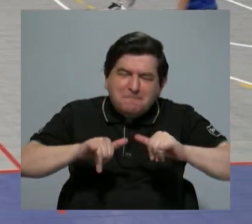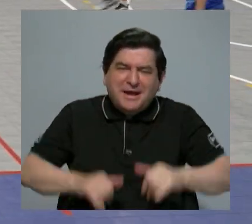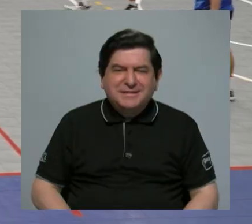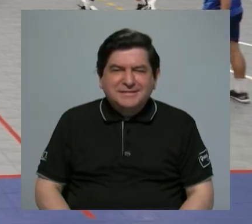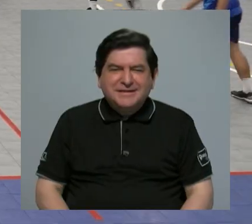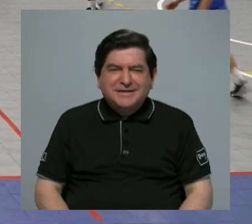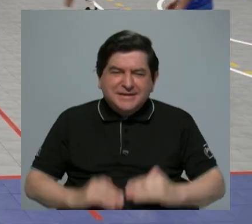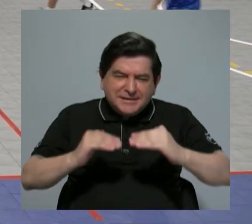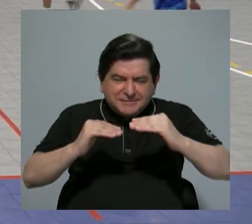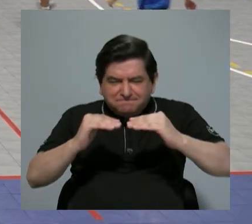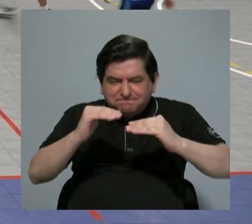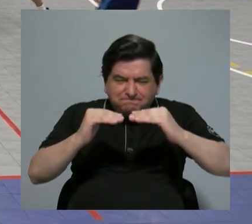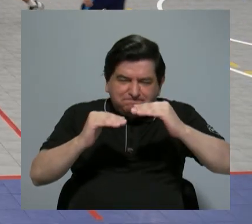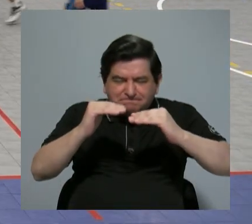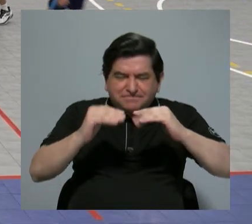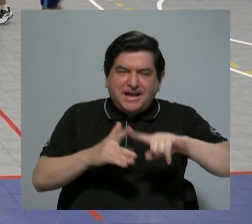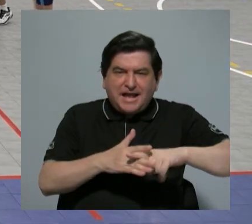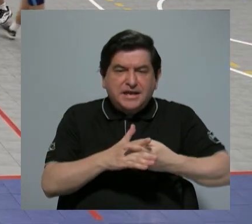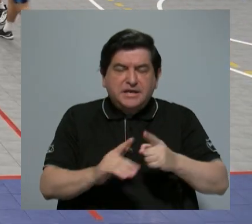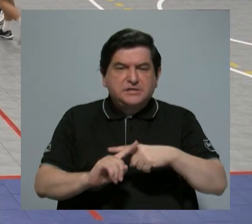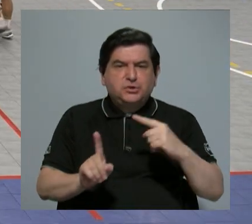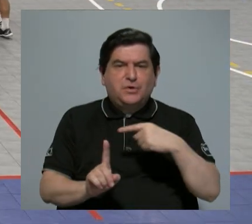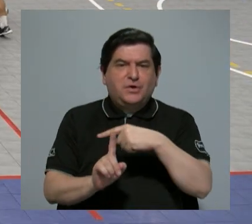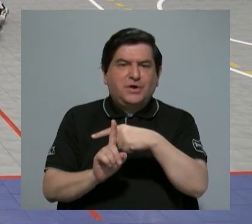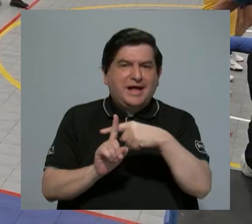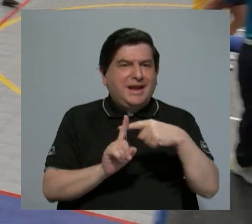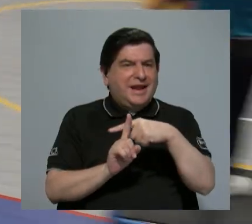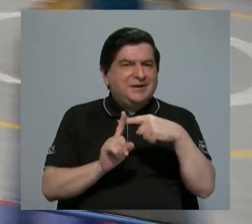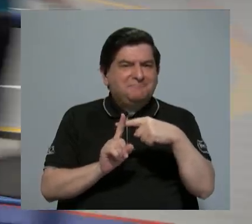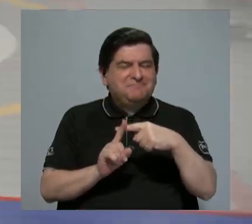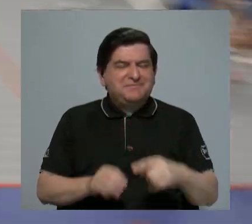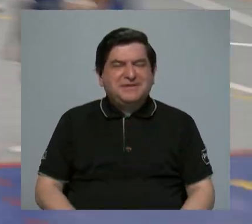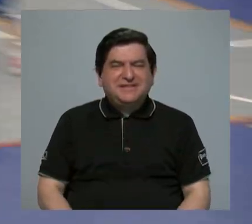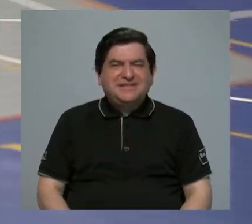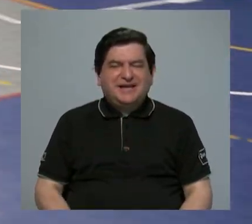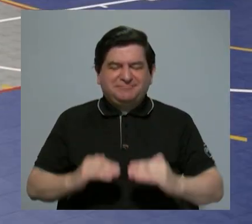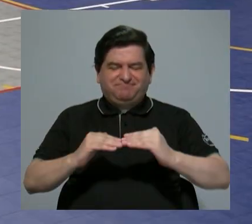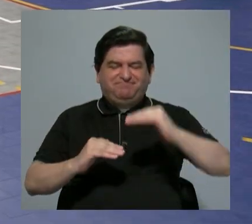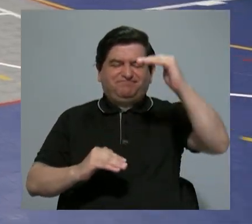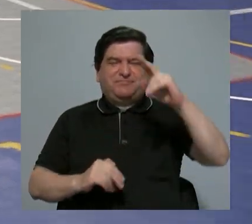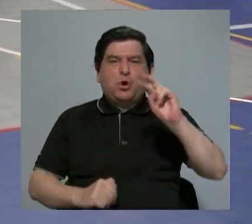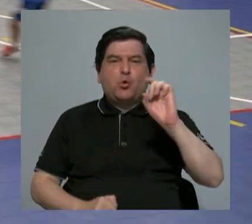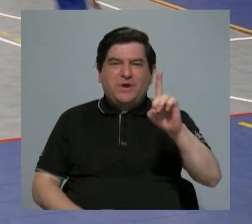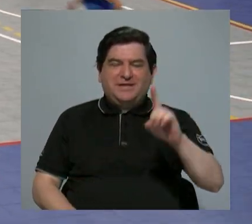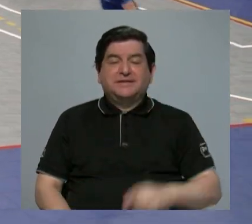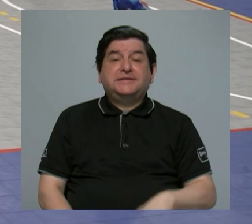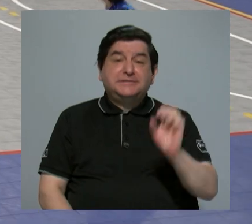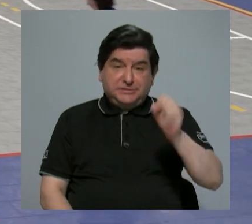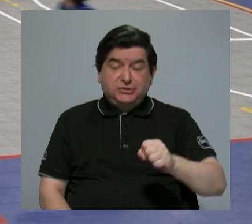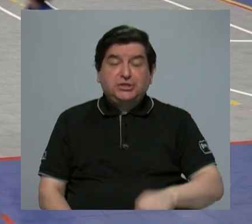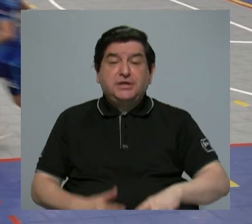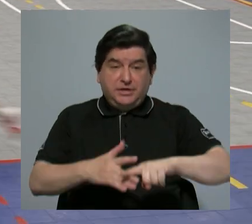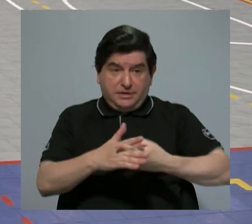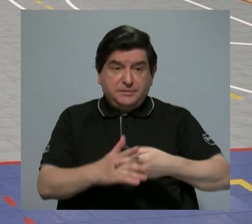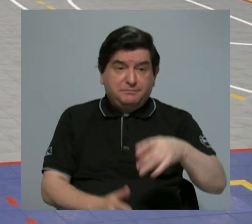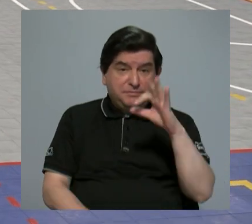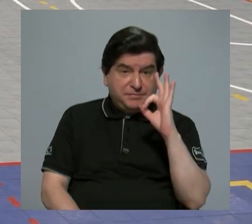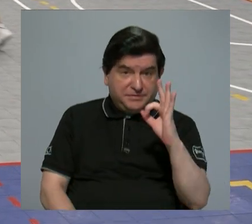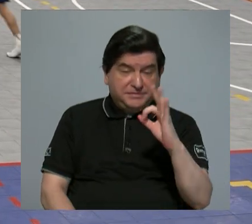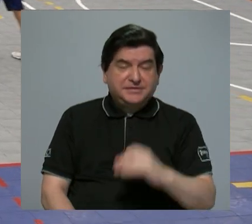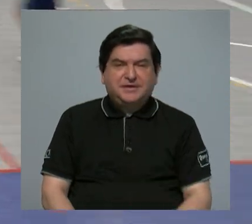mantener parejos al inicio del set, pero ya medio set se fue un poquito más arriba la UNED. Sí, exactamente, empezamos